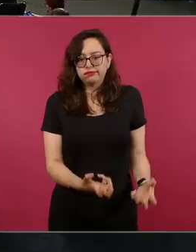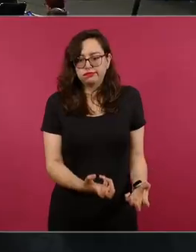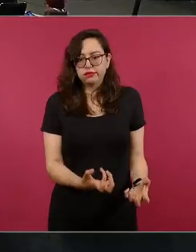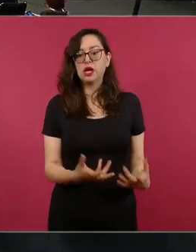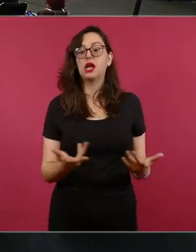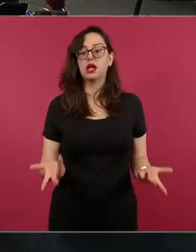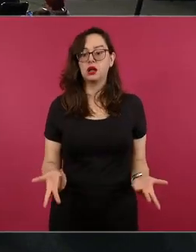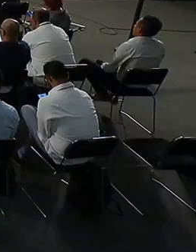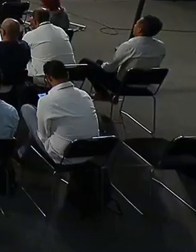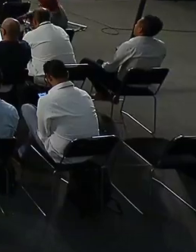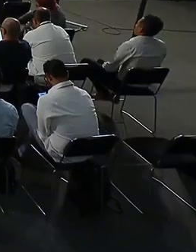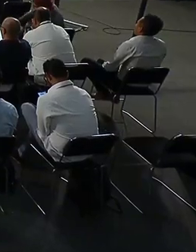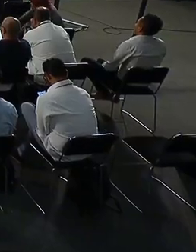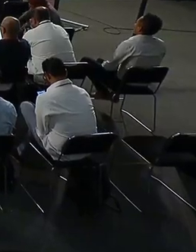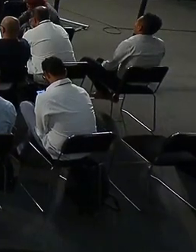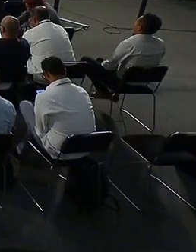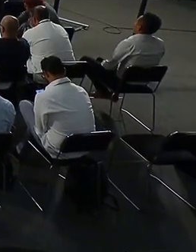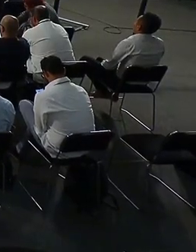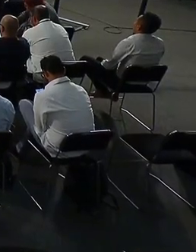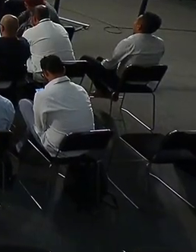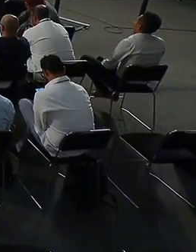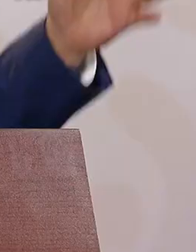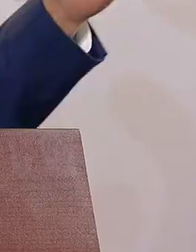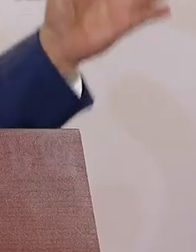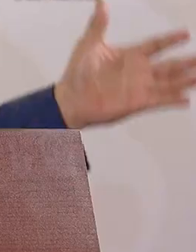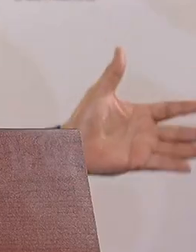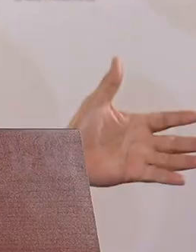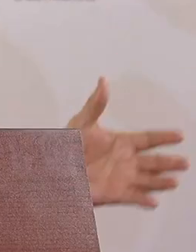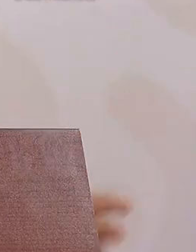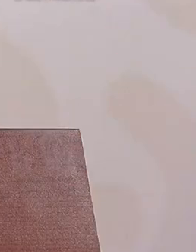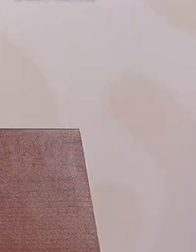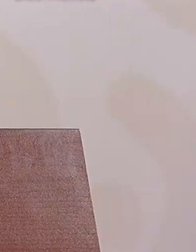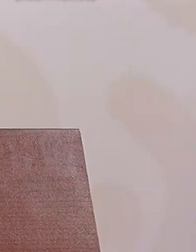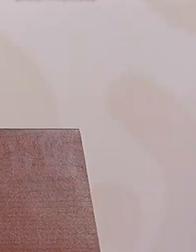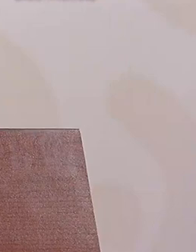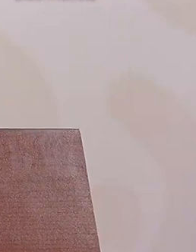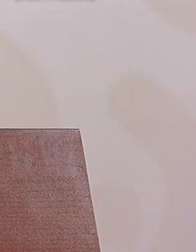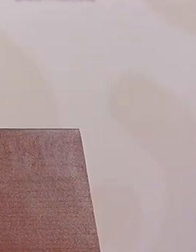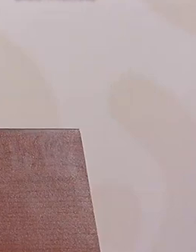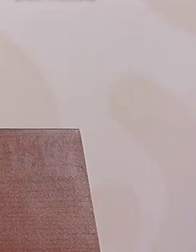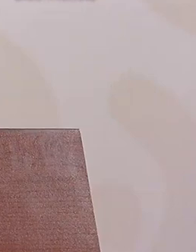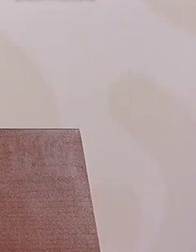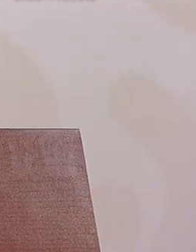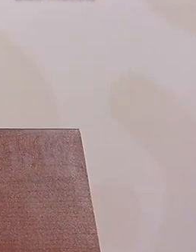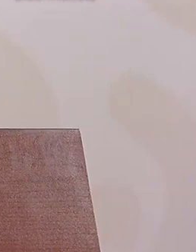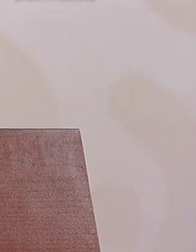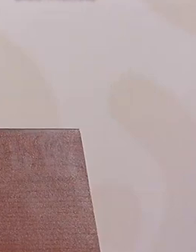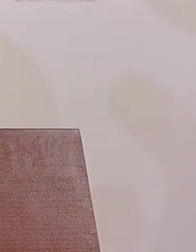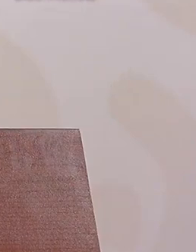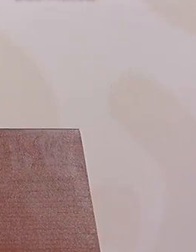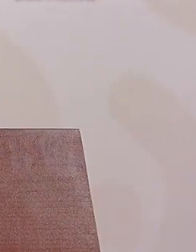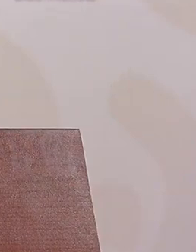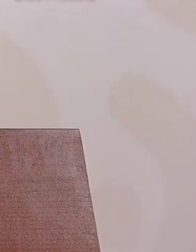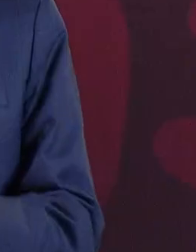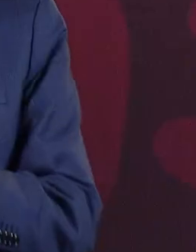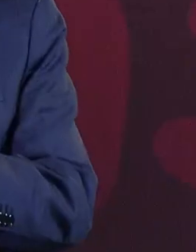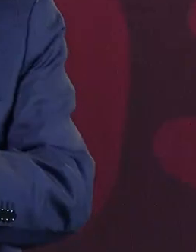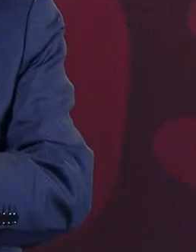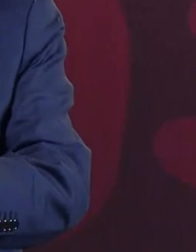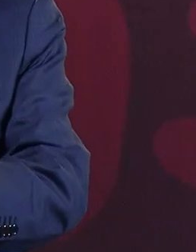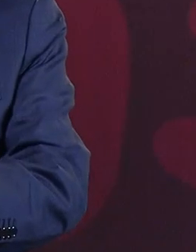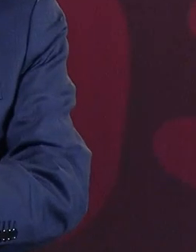la capital, todo lo que es la ciudad, se están perforando nuevos